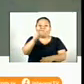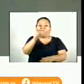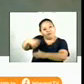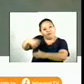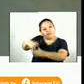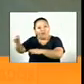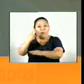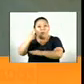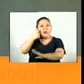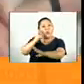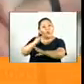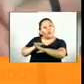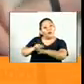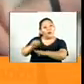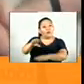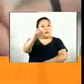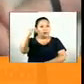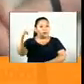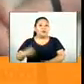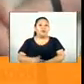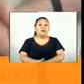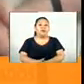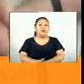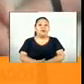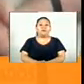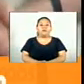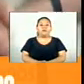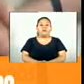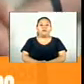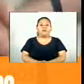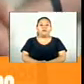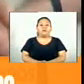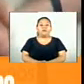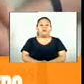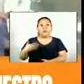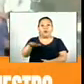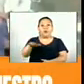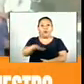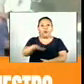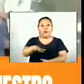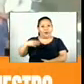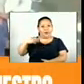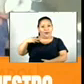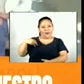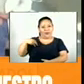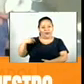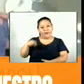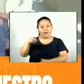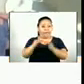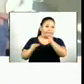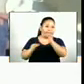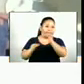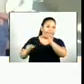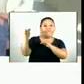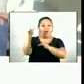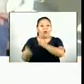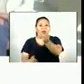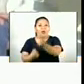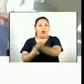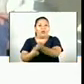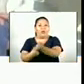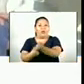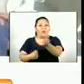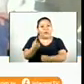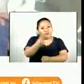en busca de protección en otro lugar explicó a la voz de América desde Ginebra Jillian Triggs alta comisionada asistente para la